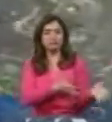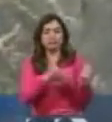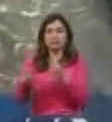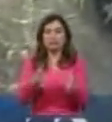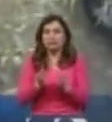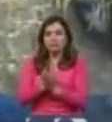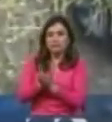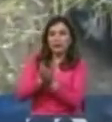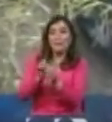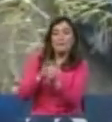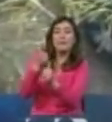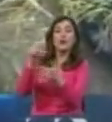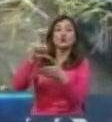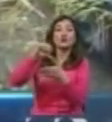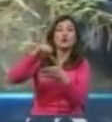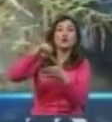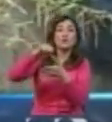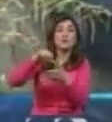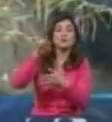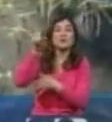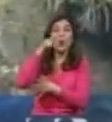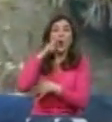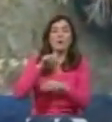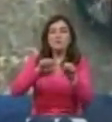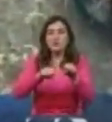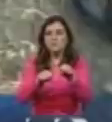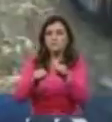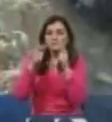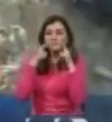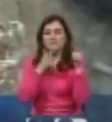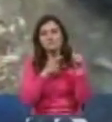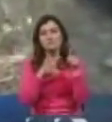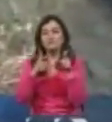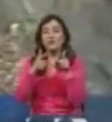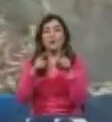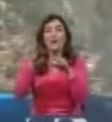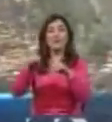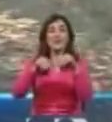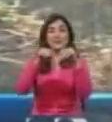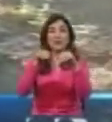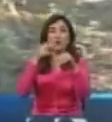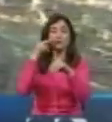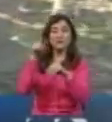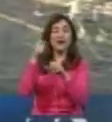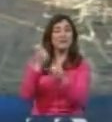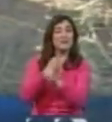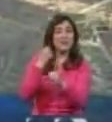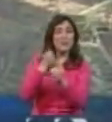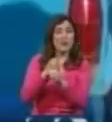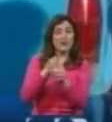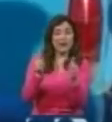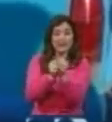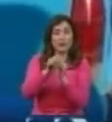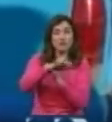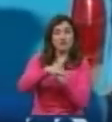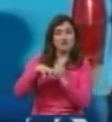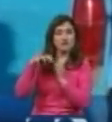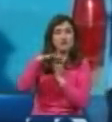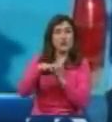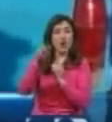destino Centroamérica. Delante de la caleta, un hombre en moto daba resguardo y en la parte del terreno, visiblemente trabajado con maquinaria.